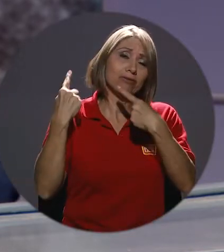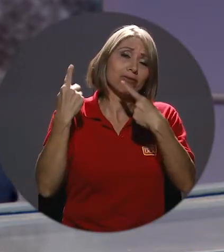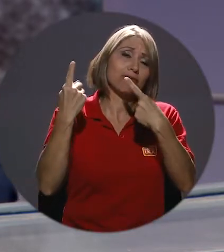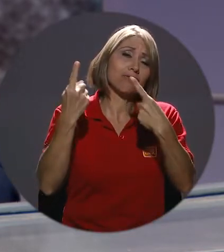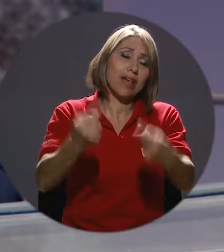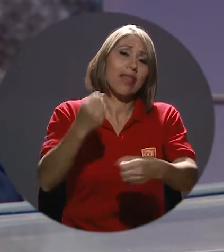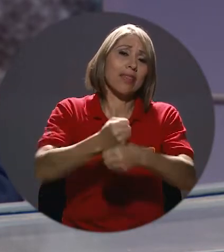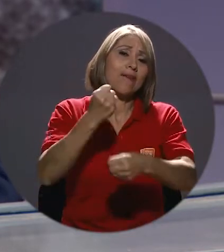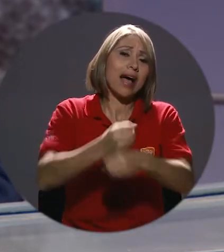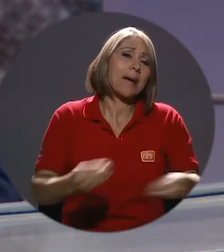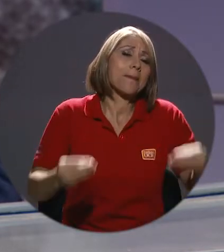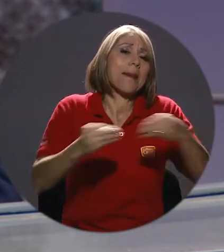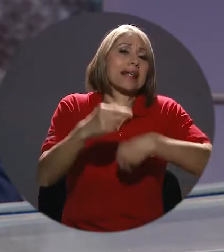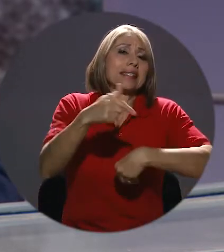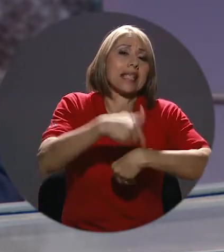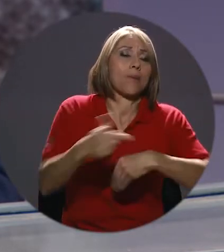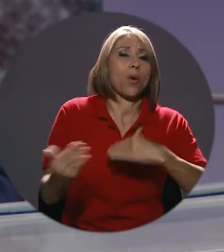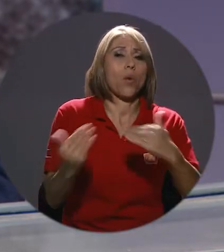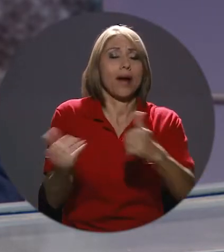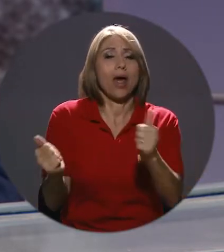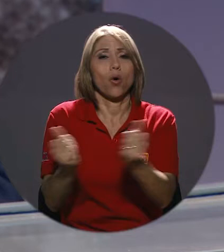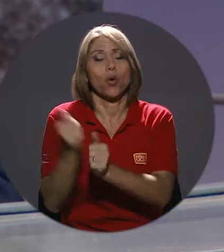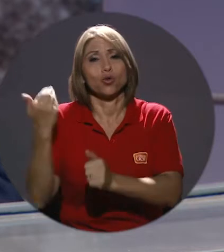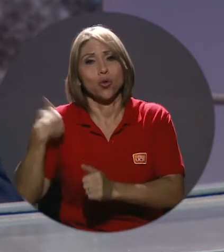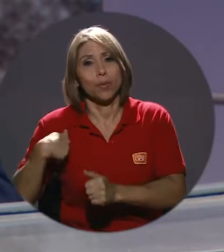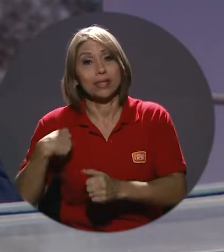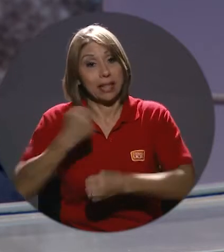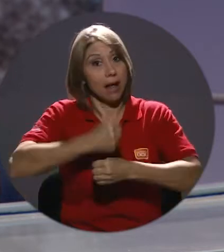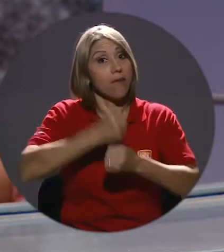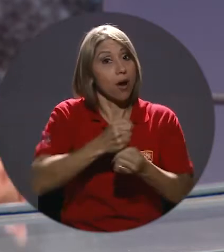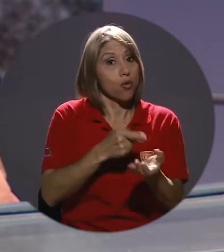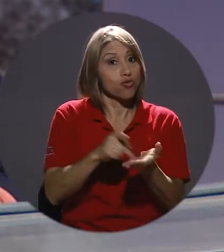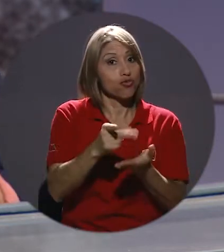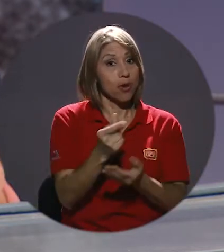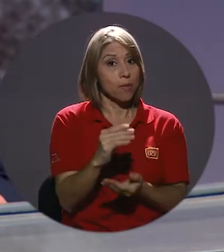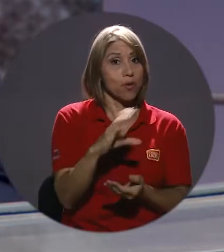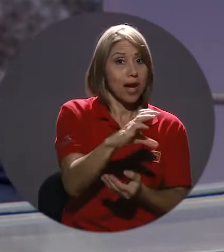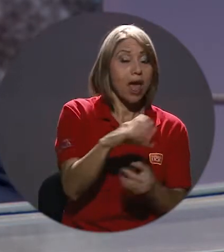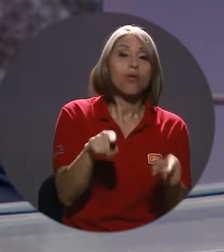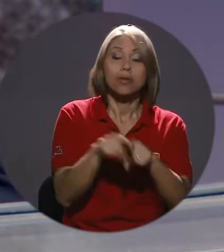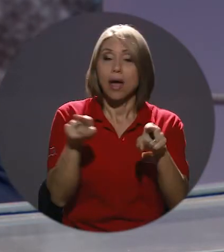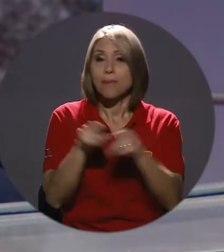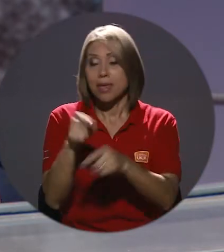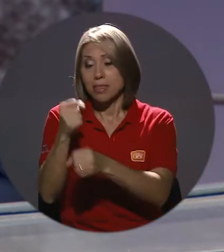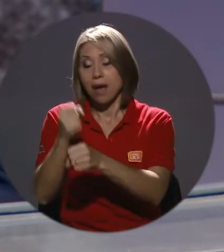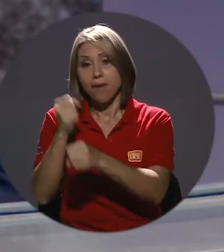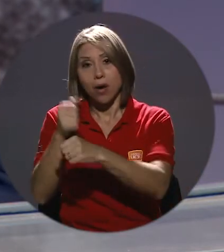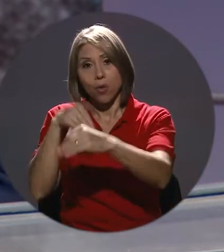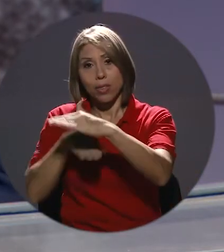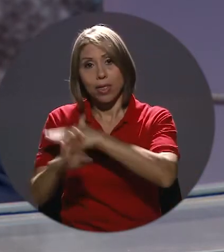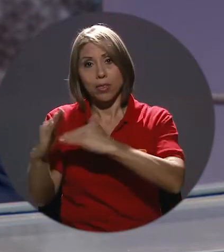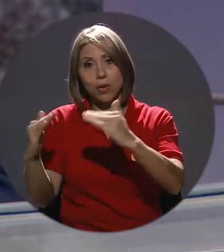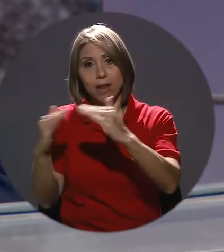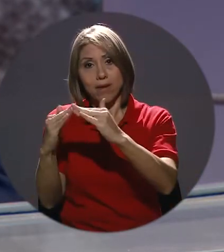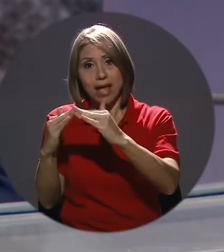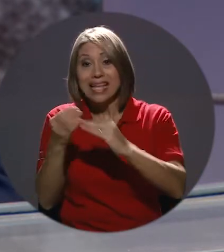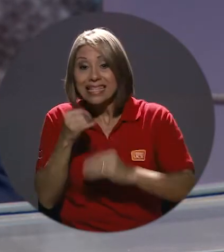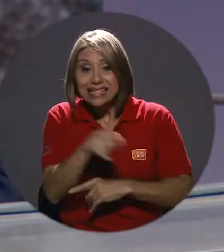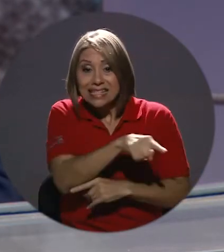y trabajo doméstico y de cuidados. Es decir, el panorama, si no se resuelven estos asuntos